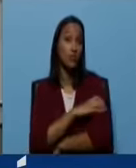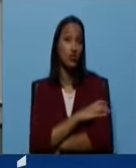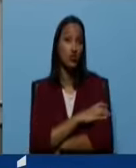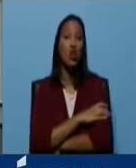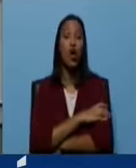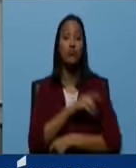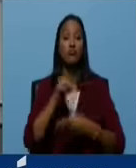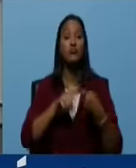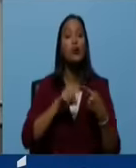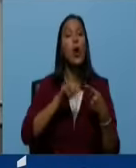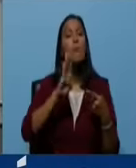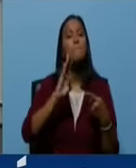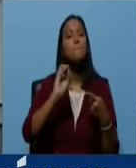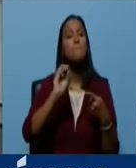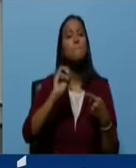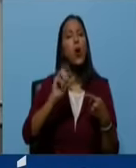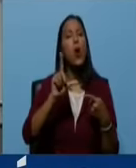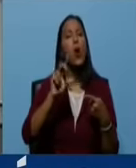Jair Bolsonaro.